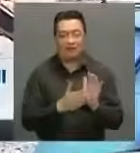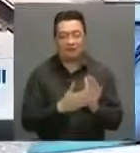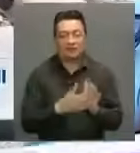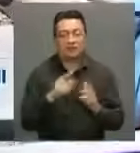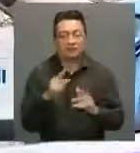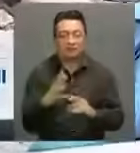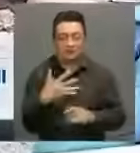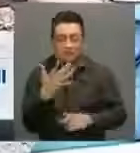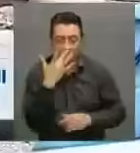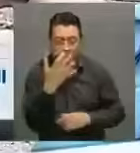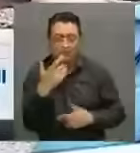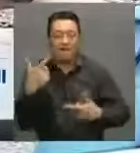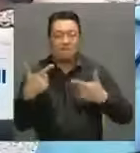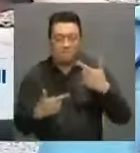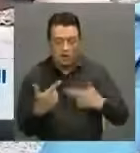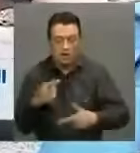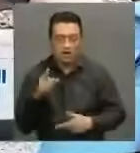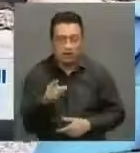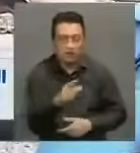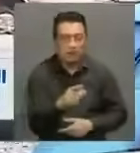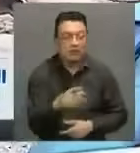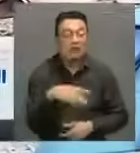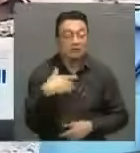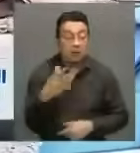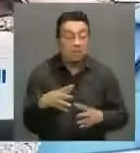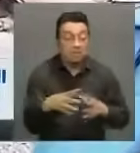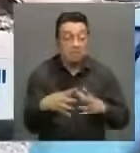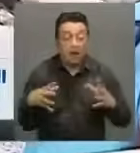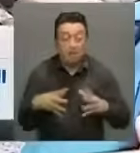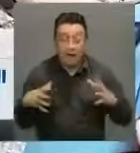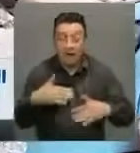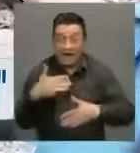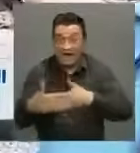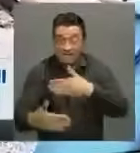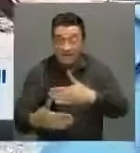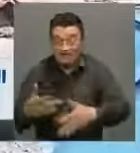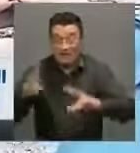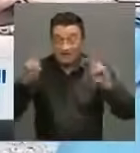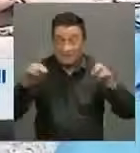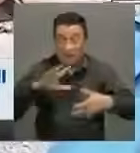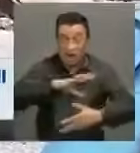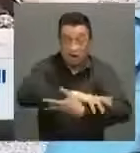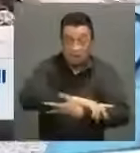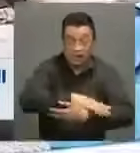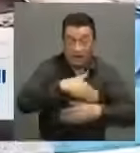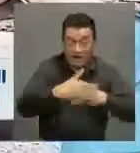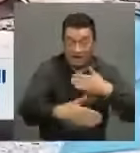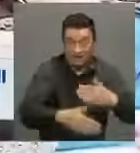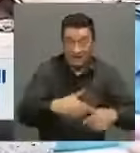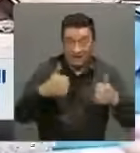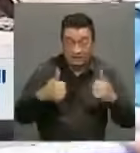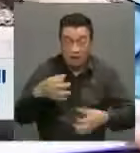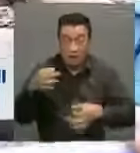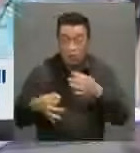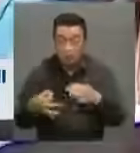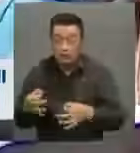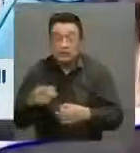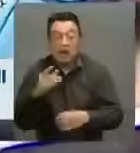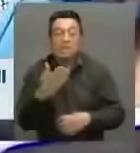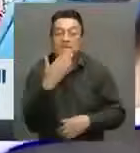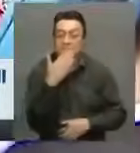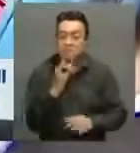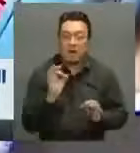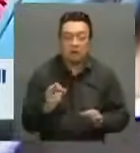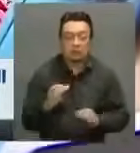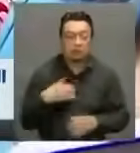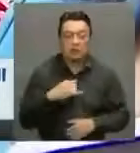intención política. Por lo tanto, mientras más avance el caso Convenio, mientras más avance en la justicia, mejor. Siempre he